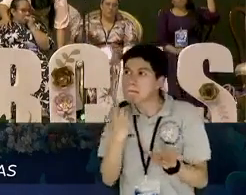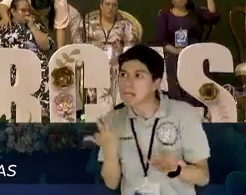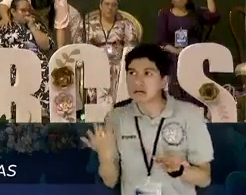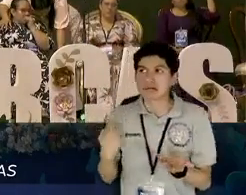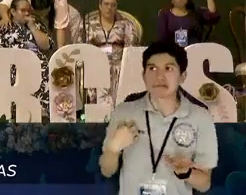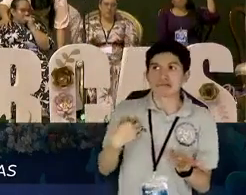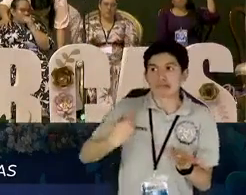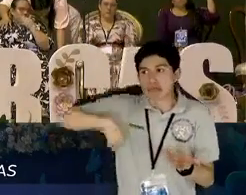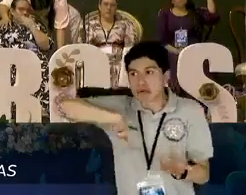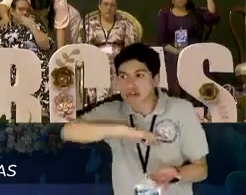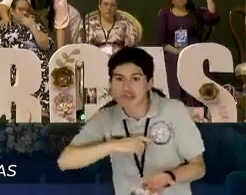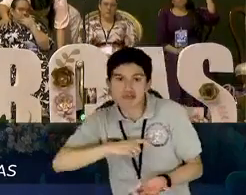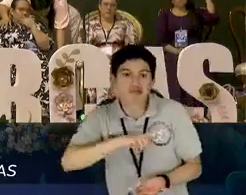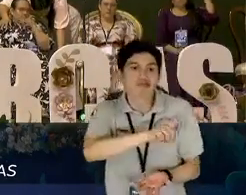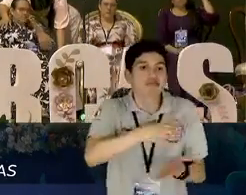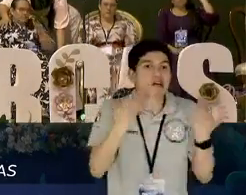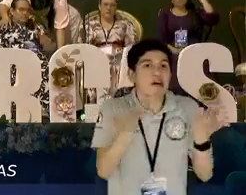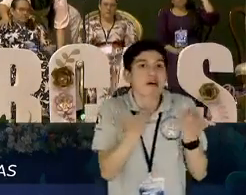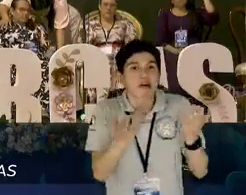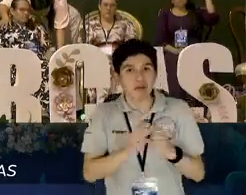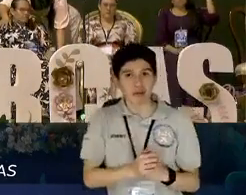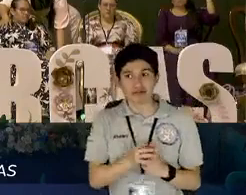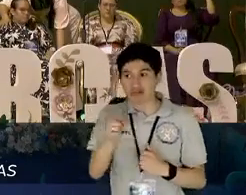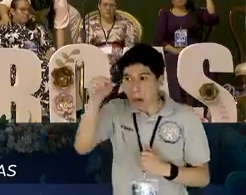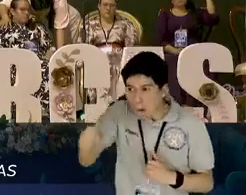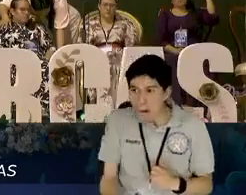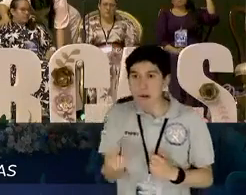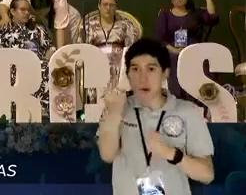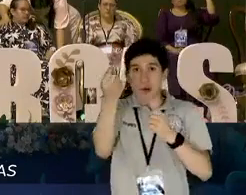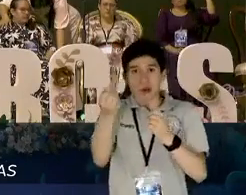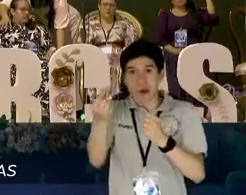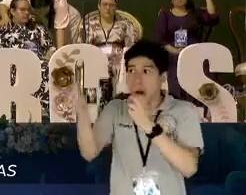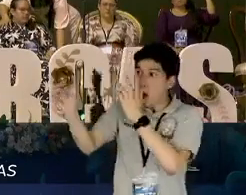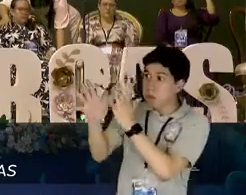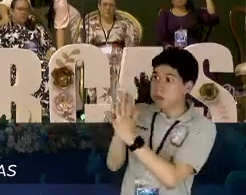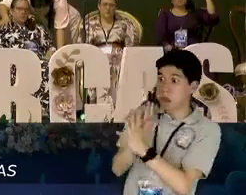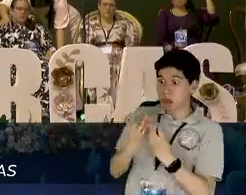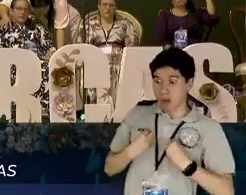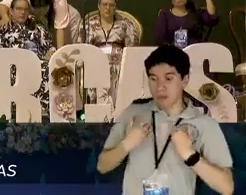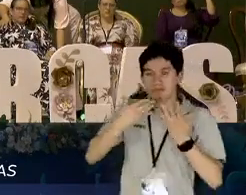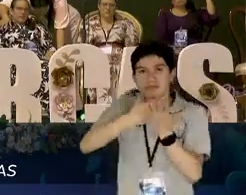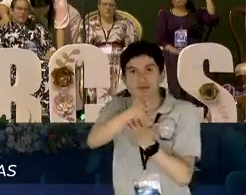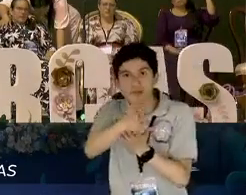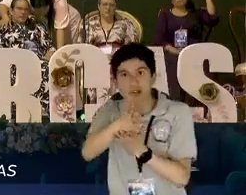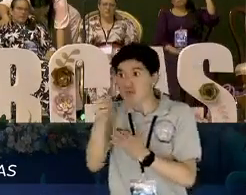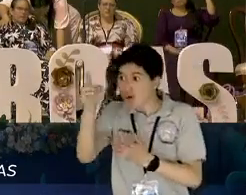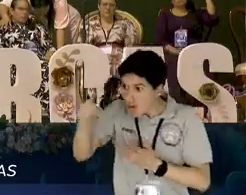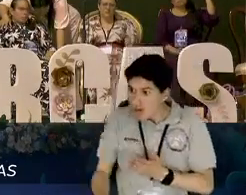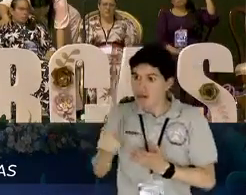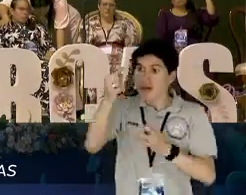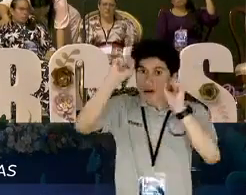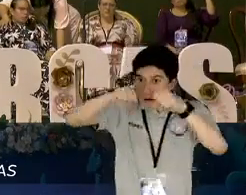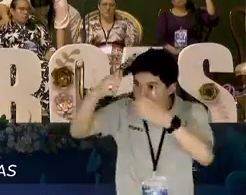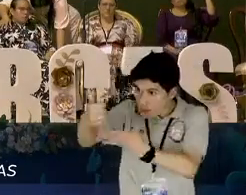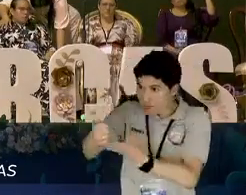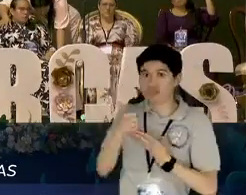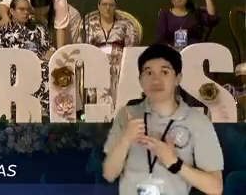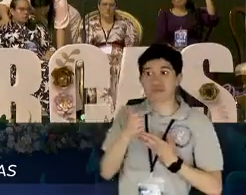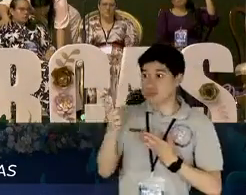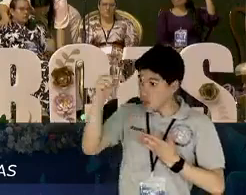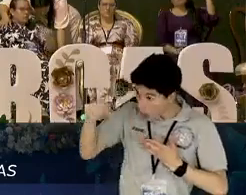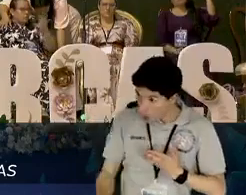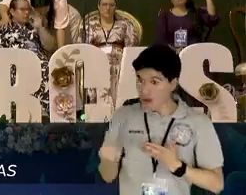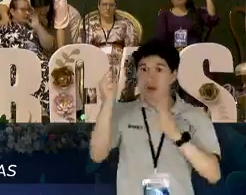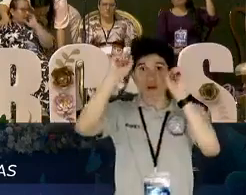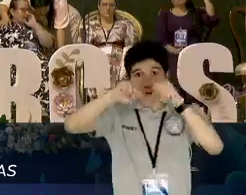si solamente tú nos puedes nutrir, si solamente tú nos puedes ayudar, si solamente tú nos puedes